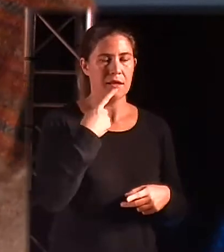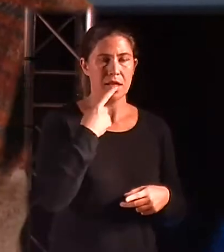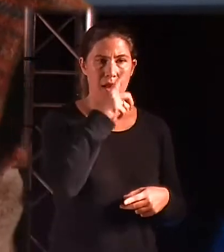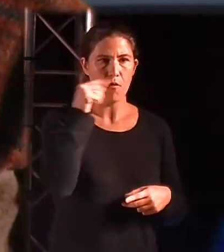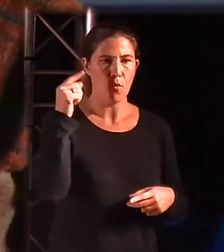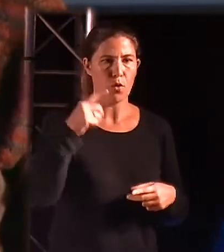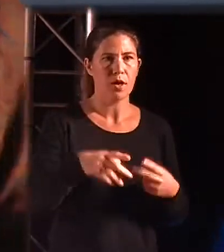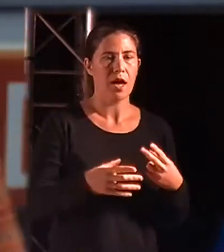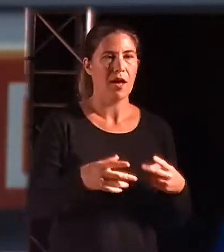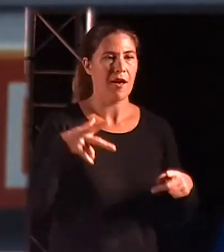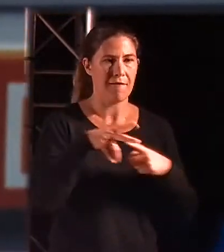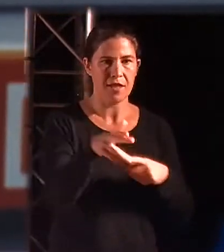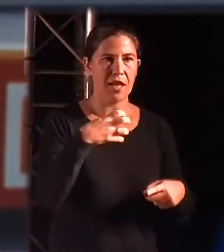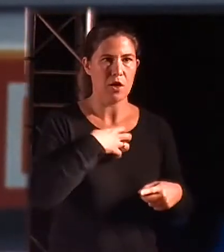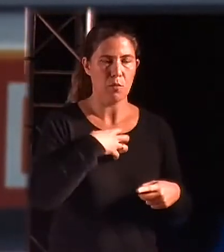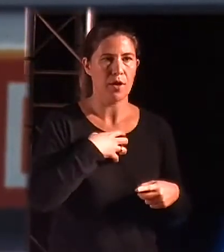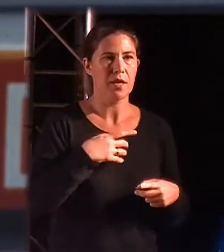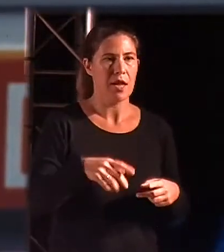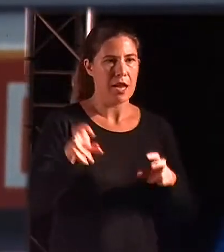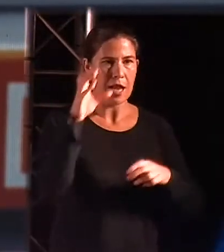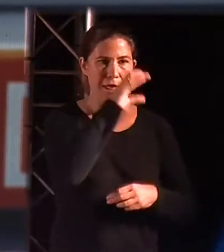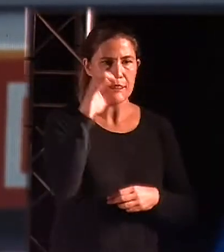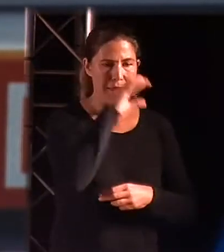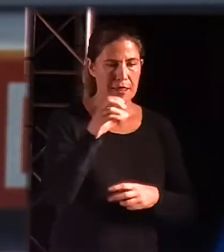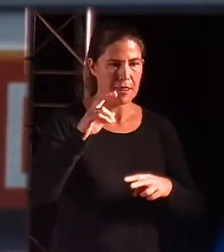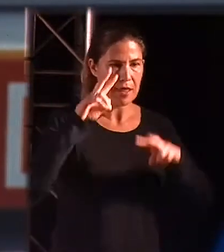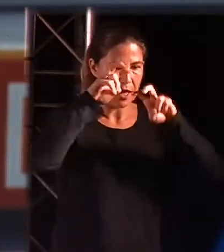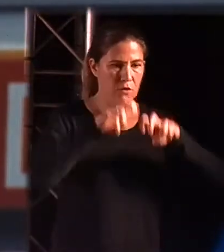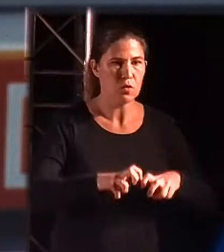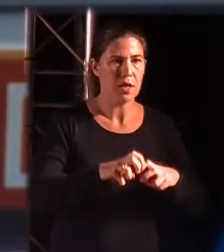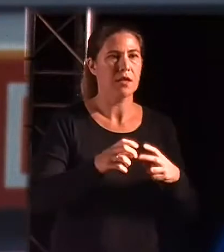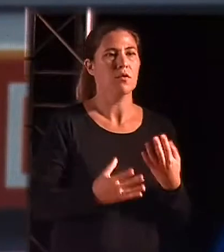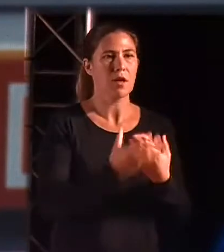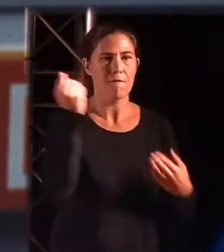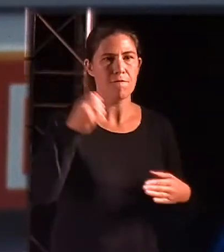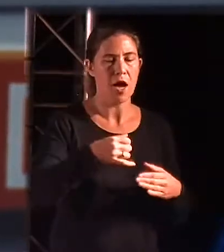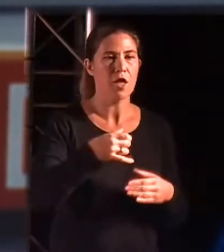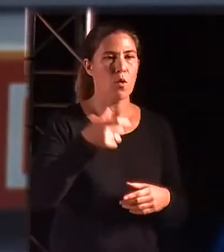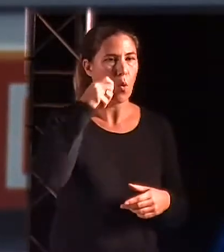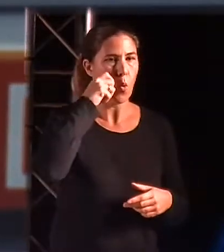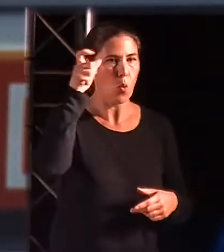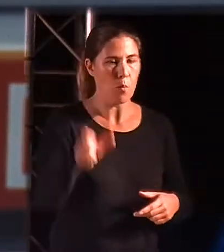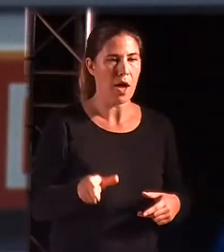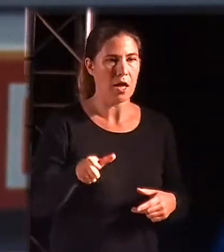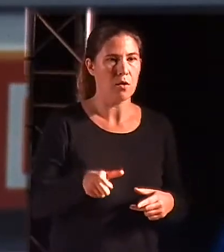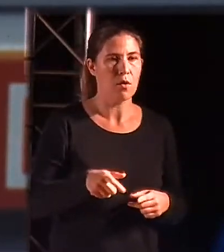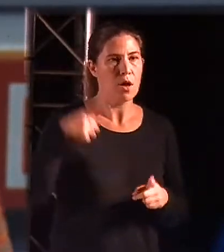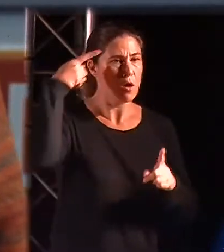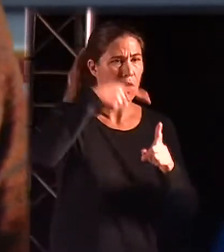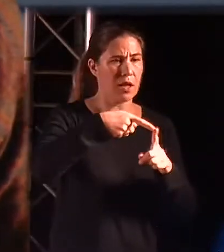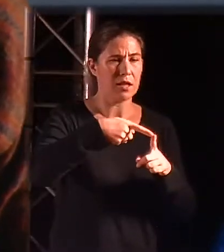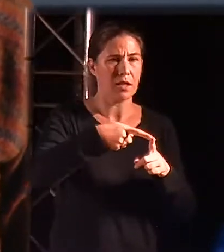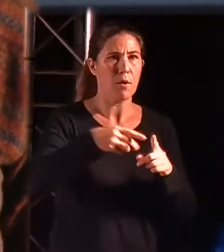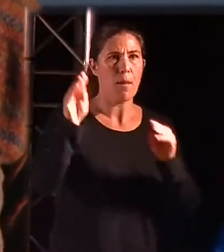no es inevitable. La ciencia lleva estudiando muchos años el error humano, y con objeto de